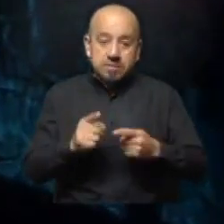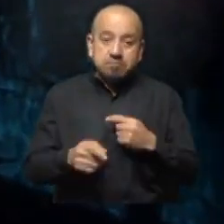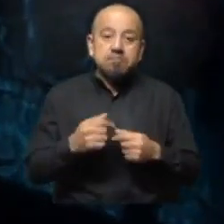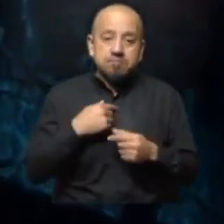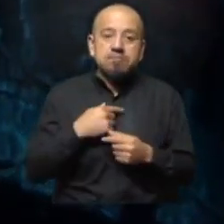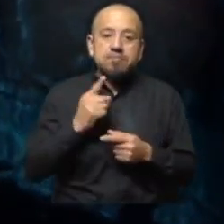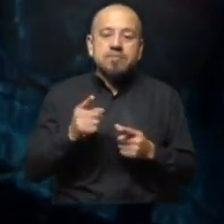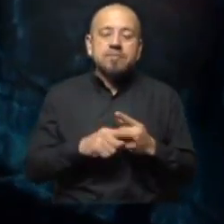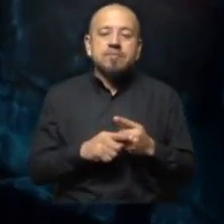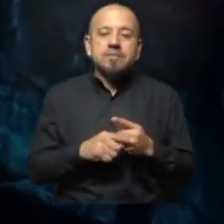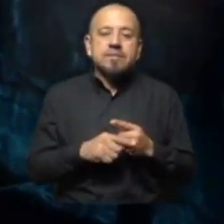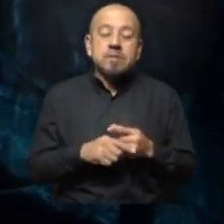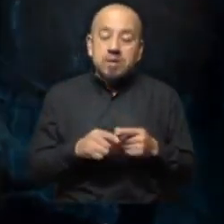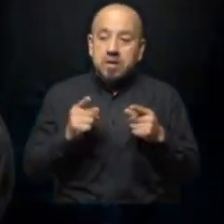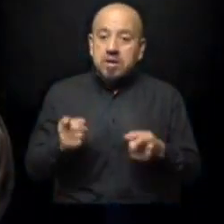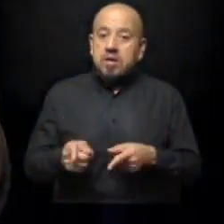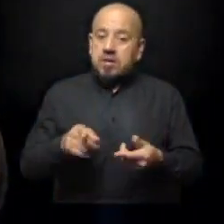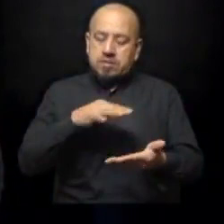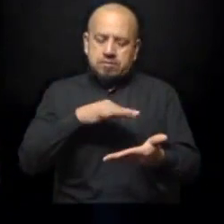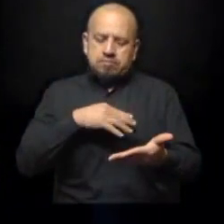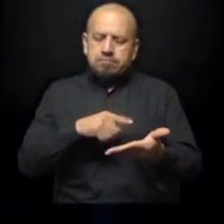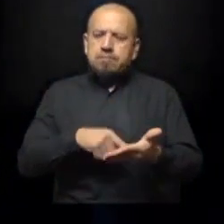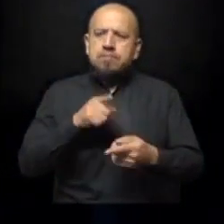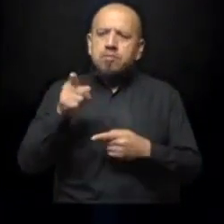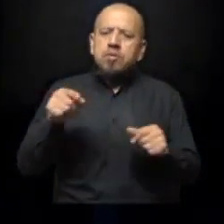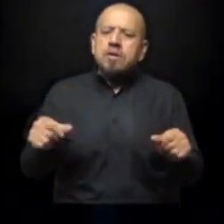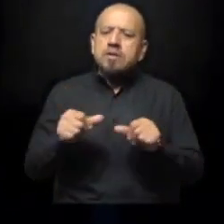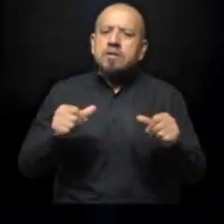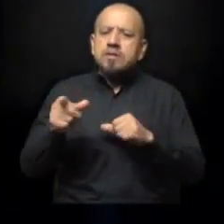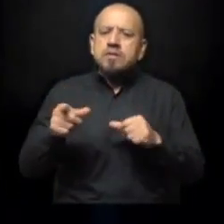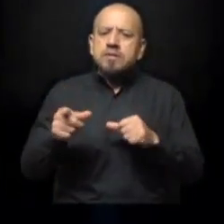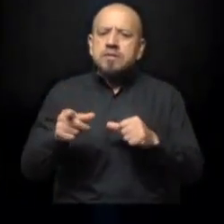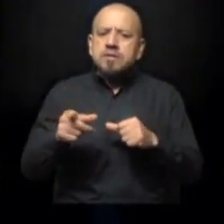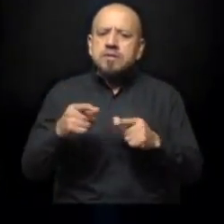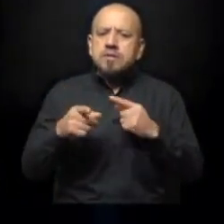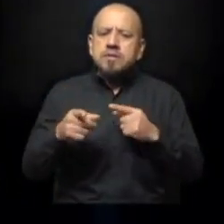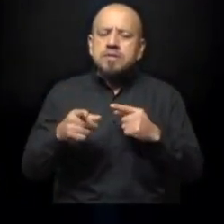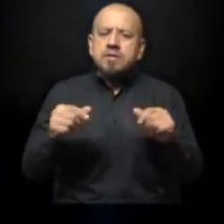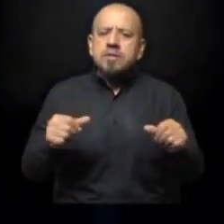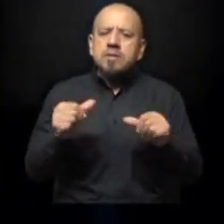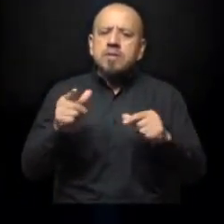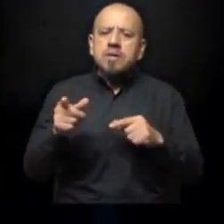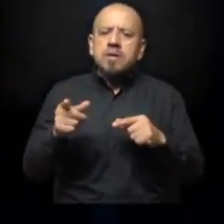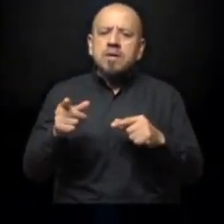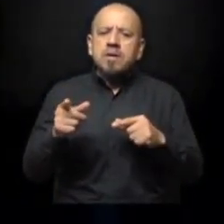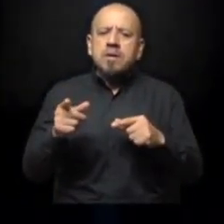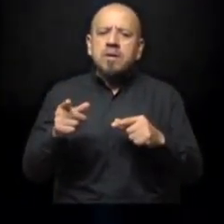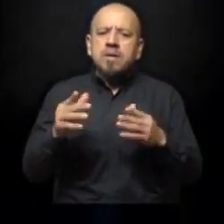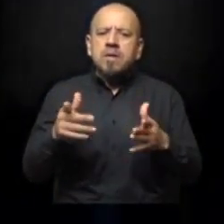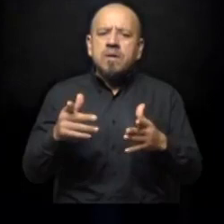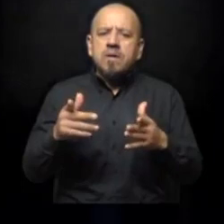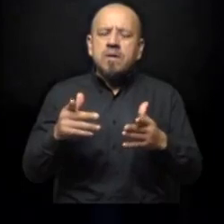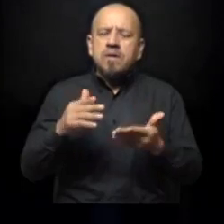bueno leí que haces unas muy buenas no se llaman